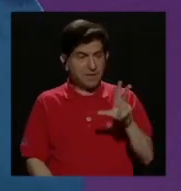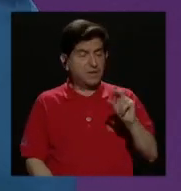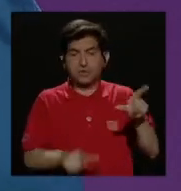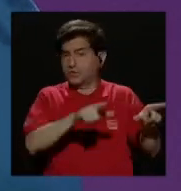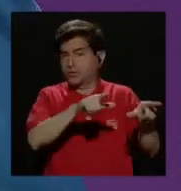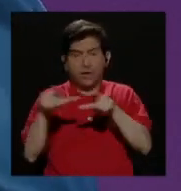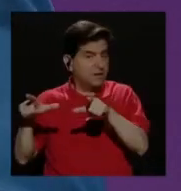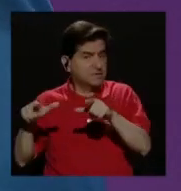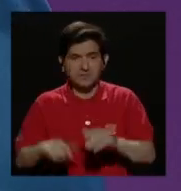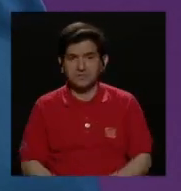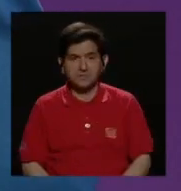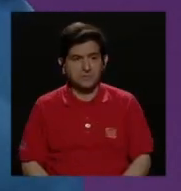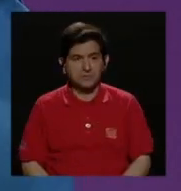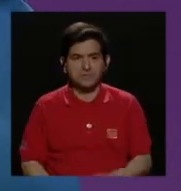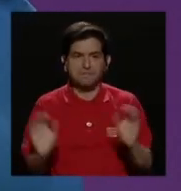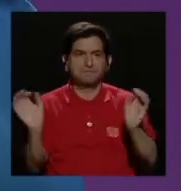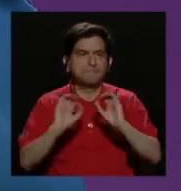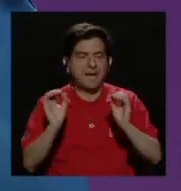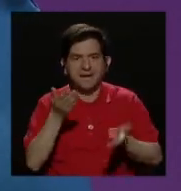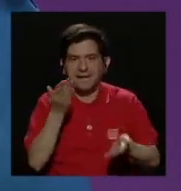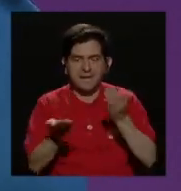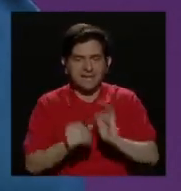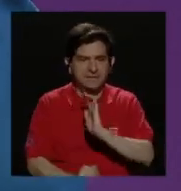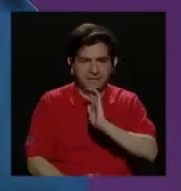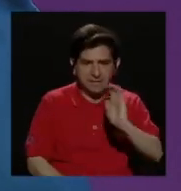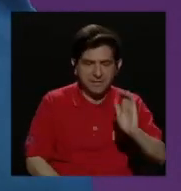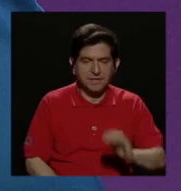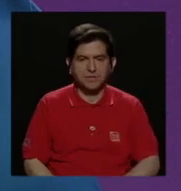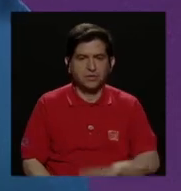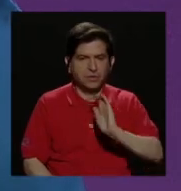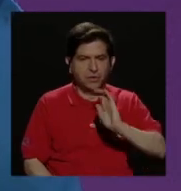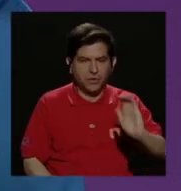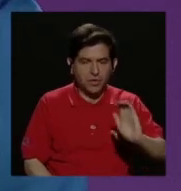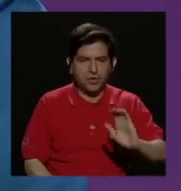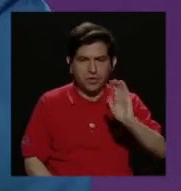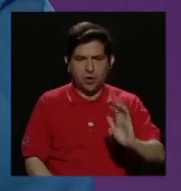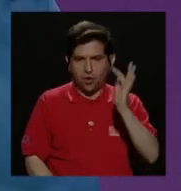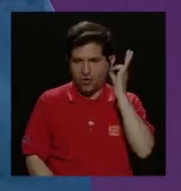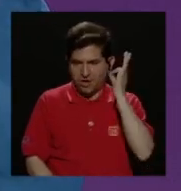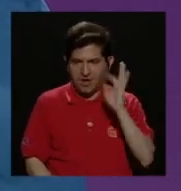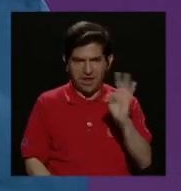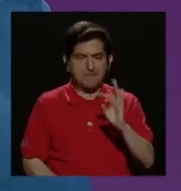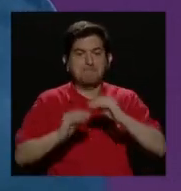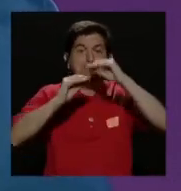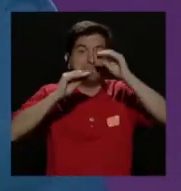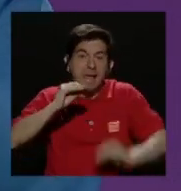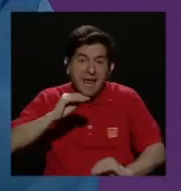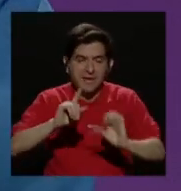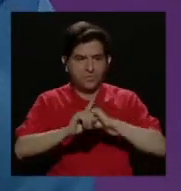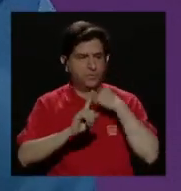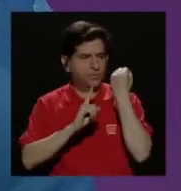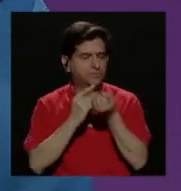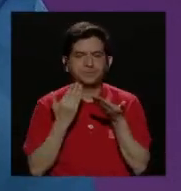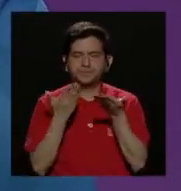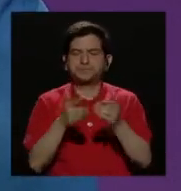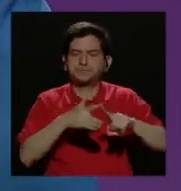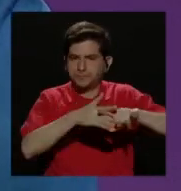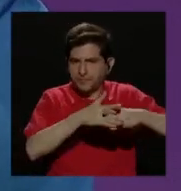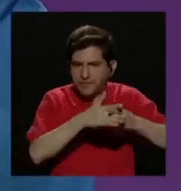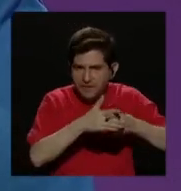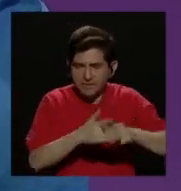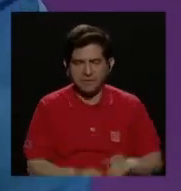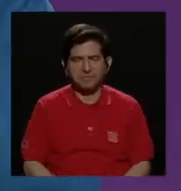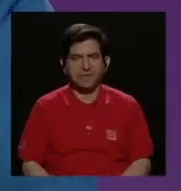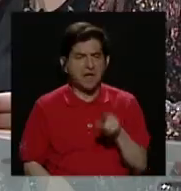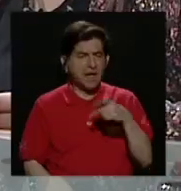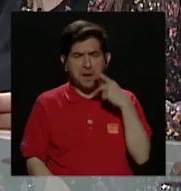preparados, si no están preparados casi que para ningún niño o niña, para un niño o niña trans menos, ¿verdad? Porque la sociedad no les da herramientas, porque